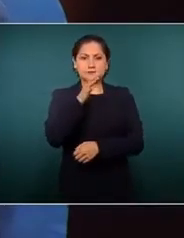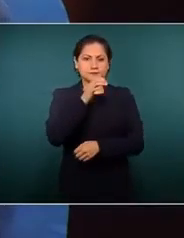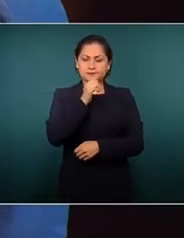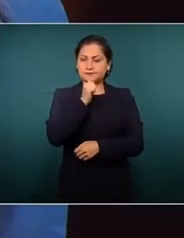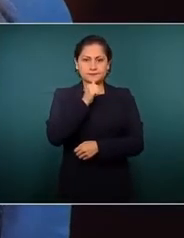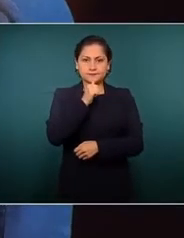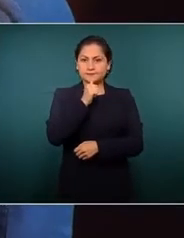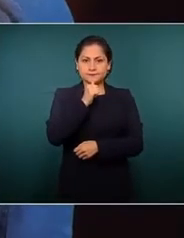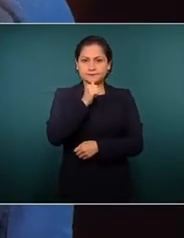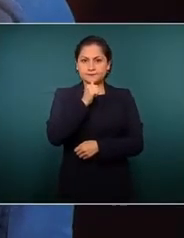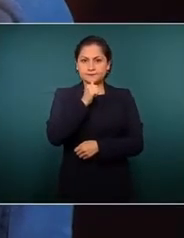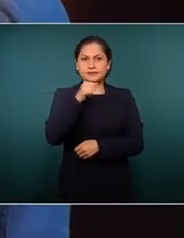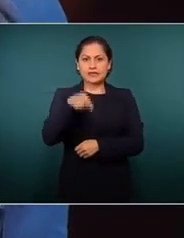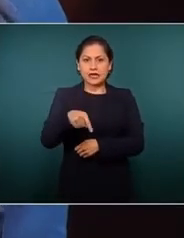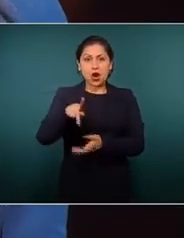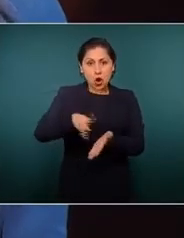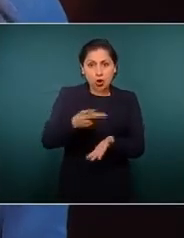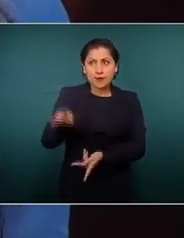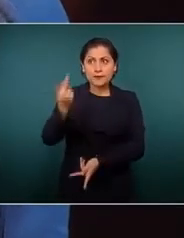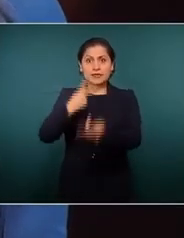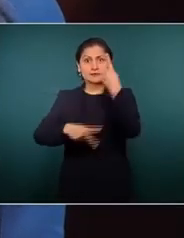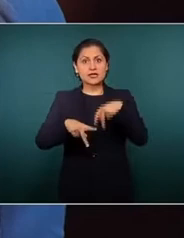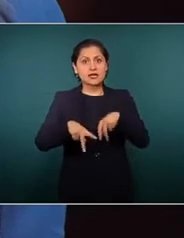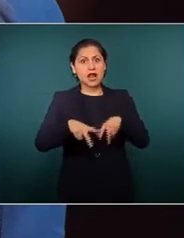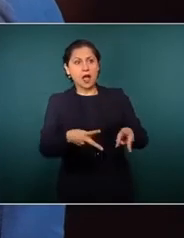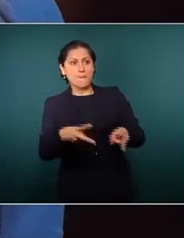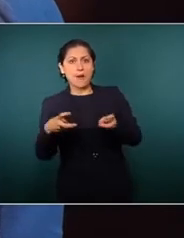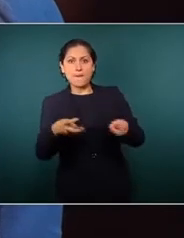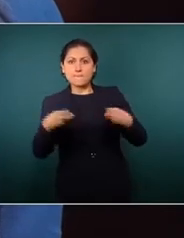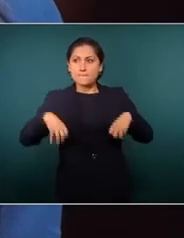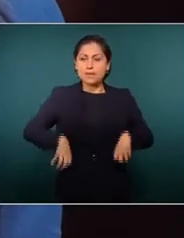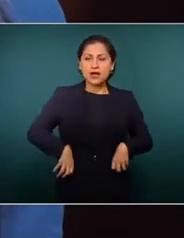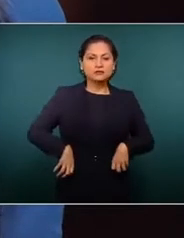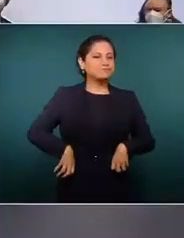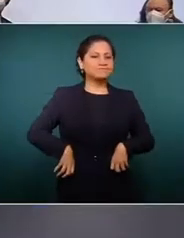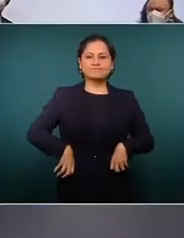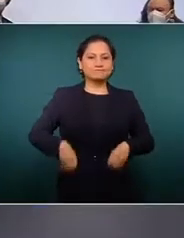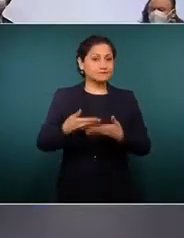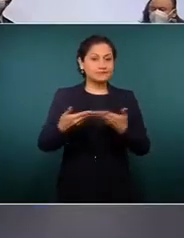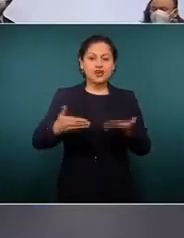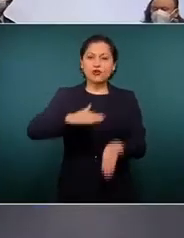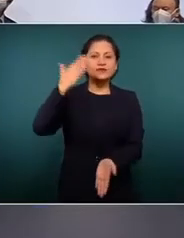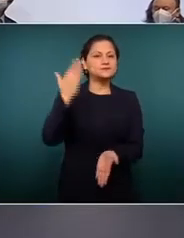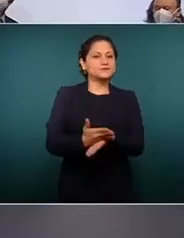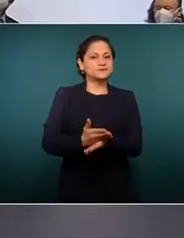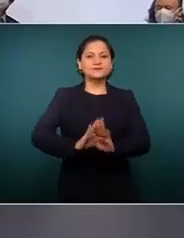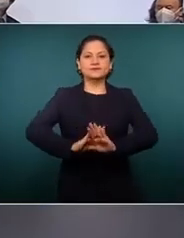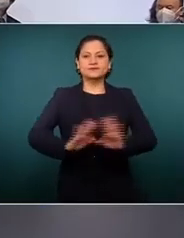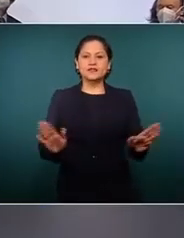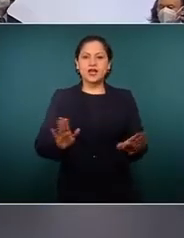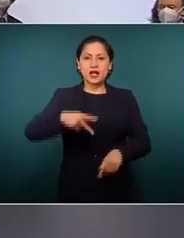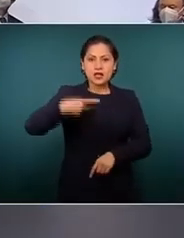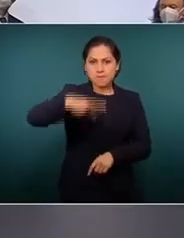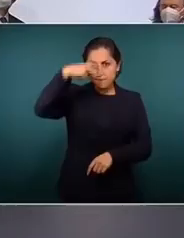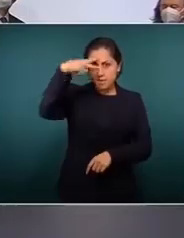No van a venir a saquearnos. Se acabó eso. Tenemos que cuidar el patrimonio de los